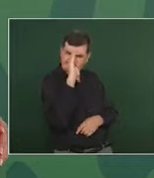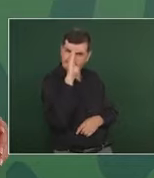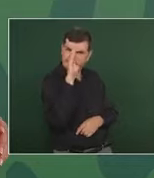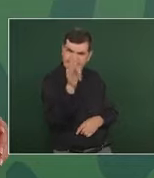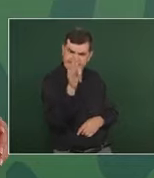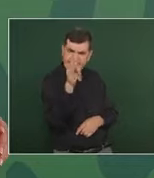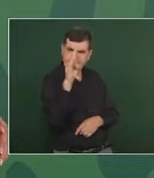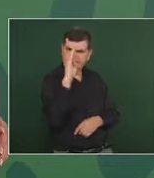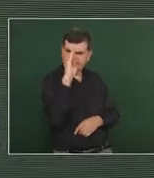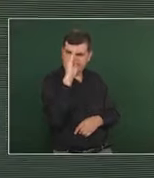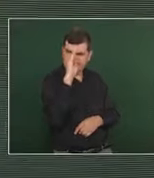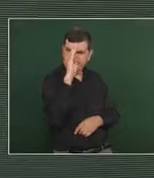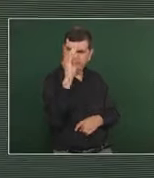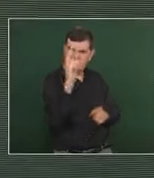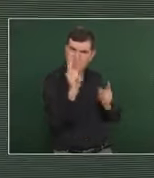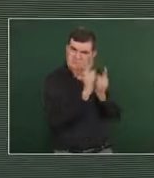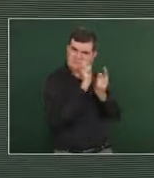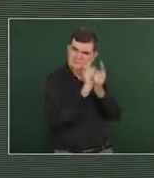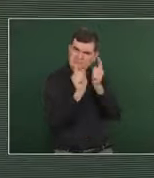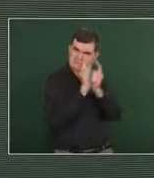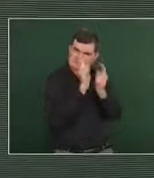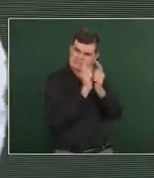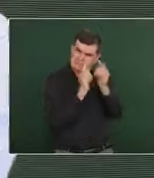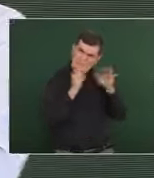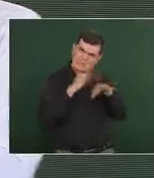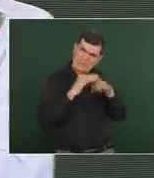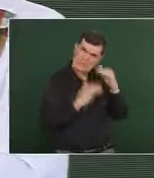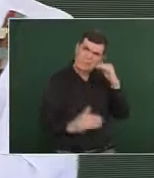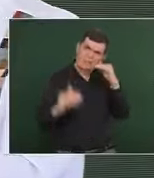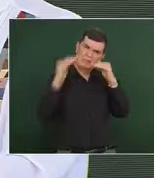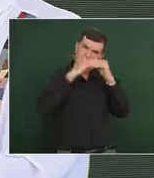rózate con los de arriba